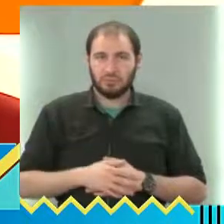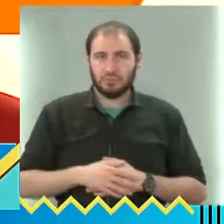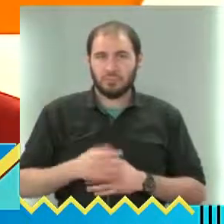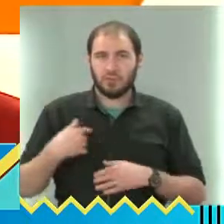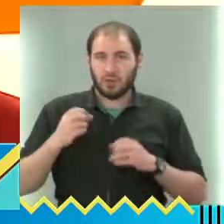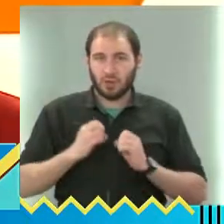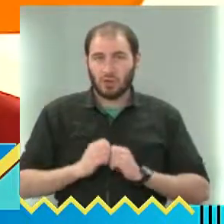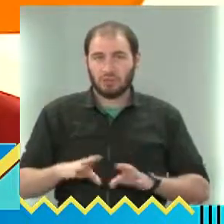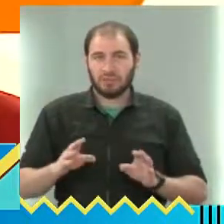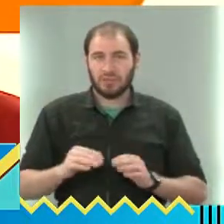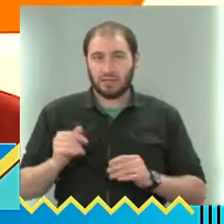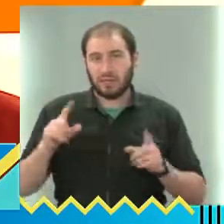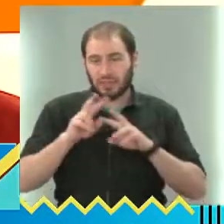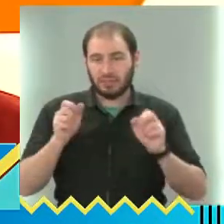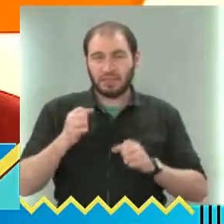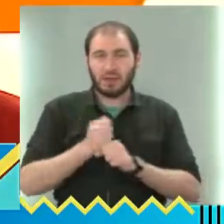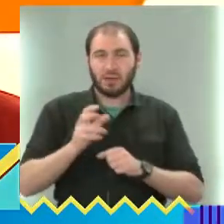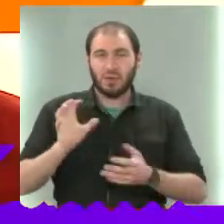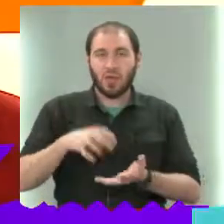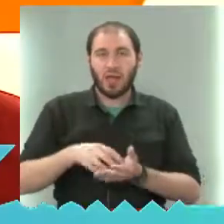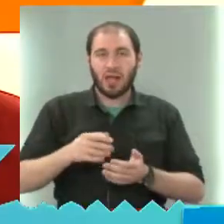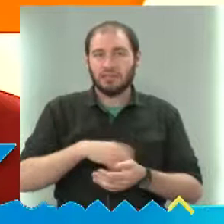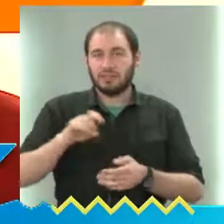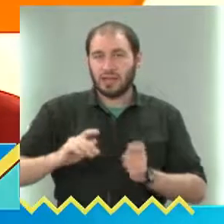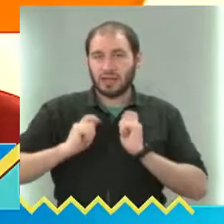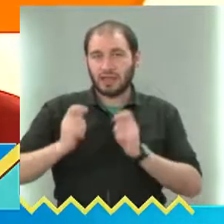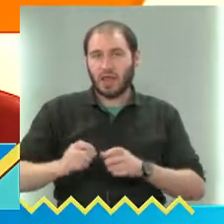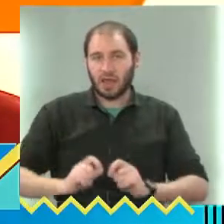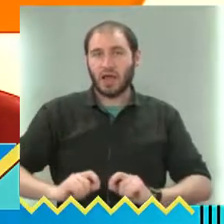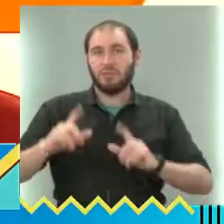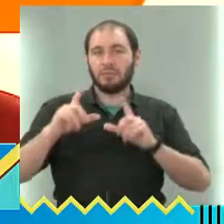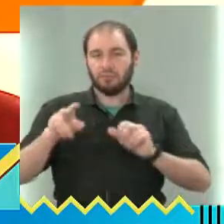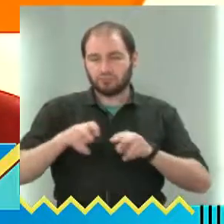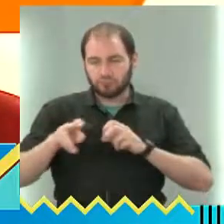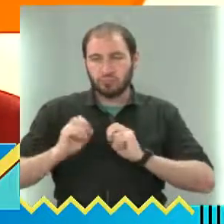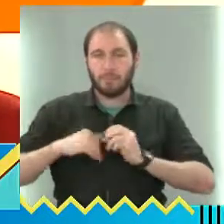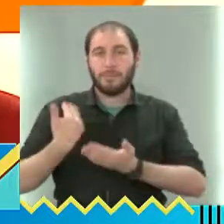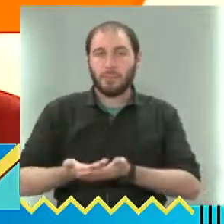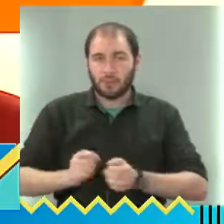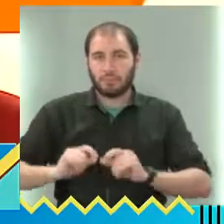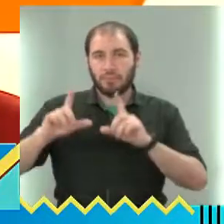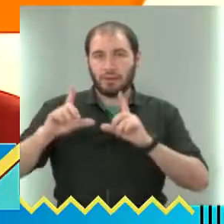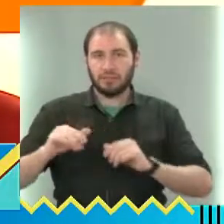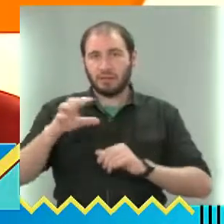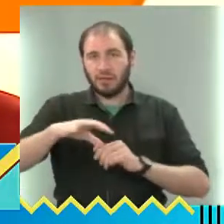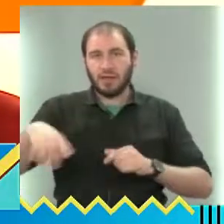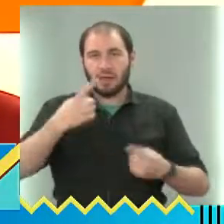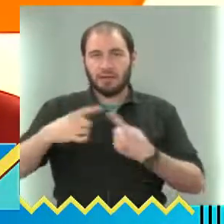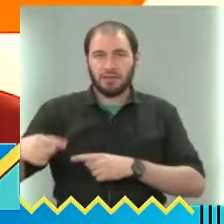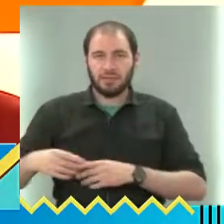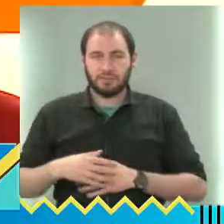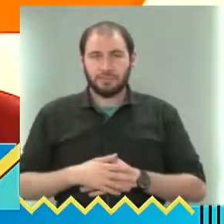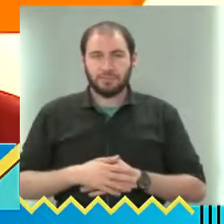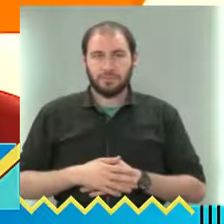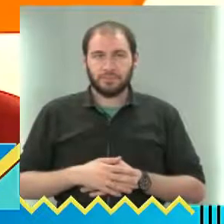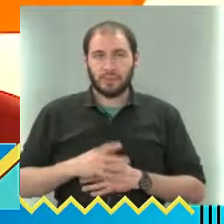empecé justamente para esto, trabajar en el área de hemodonación y aumentar las colectas o proponer las colectas de sangre en distintas instituciones.